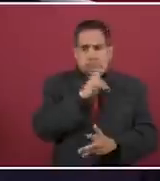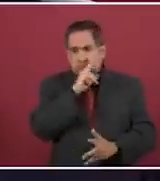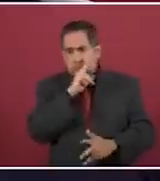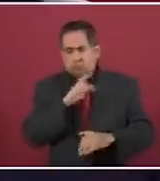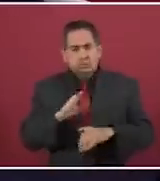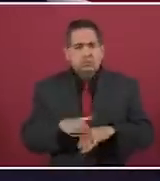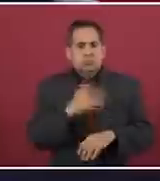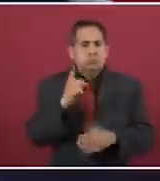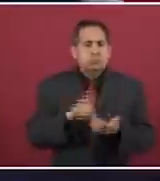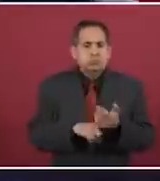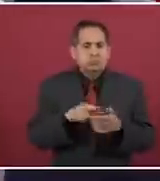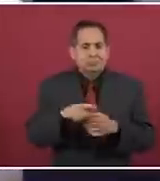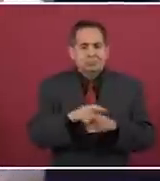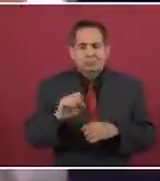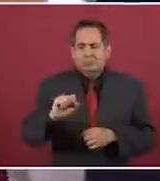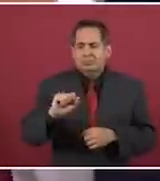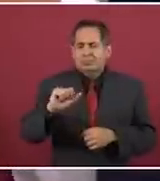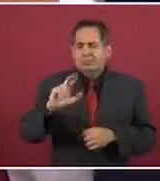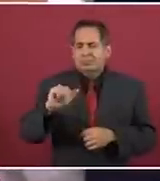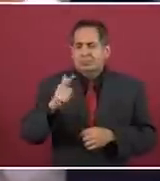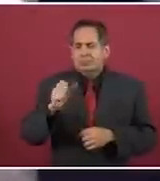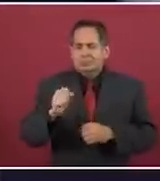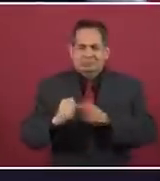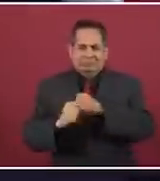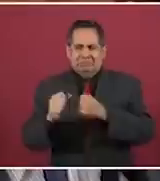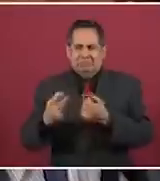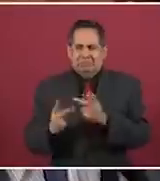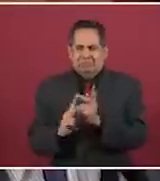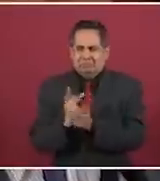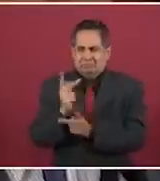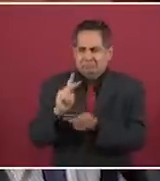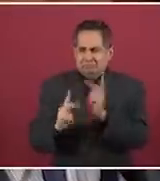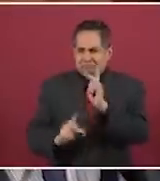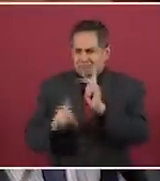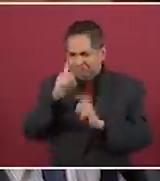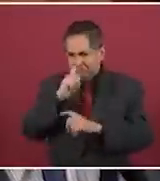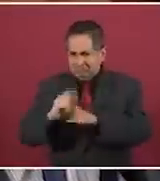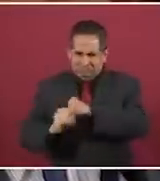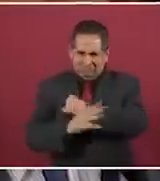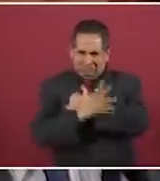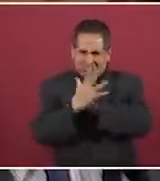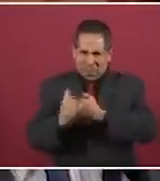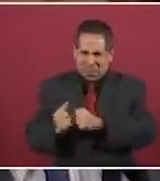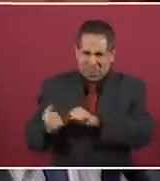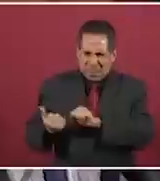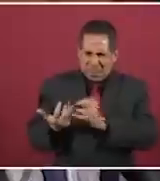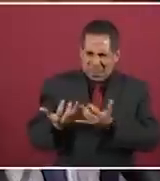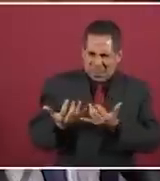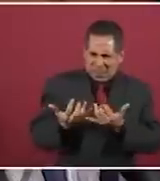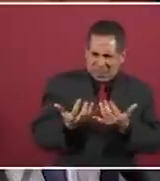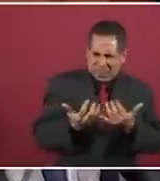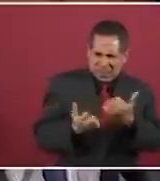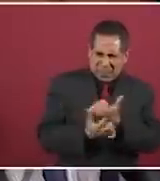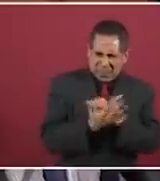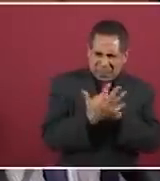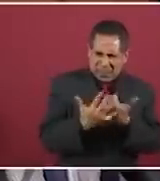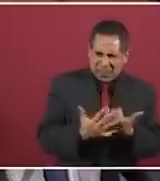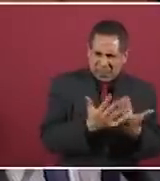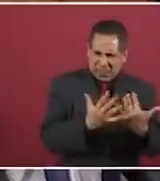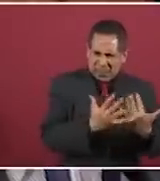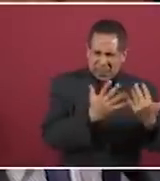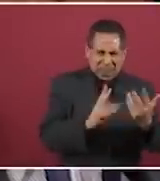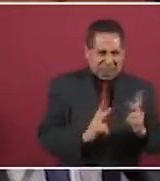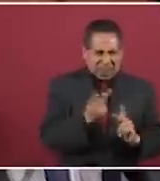El fenómeno del sargazo ya comenzó a afectar muchas playas de esa zona y se